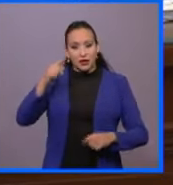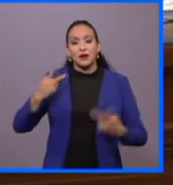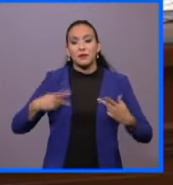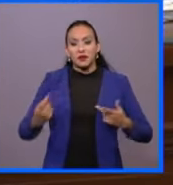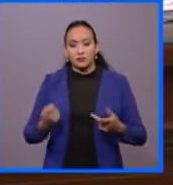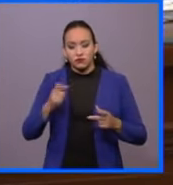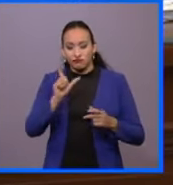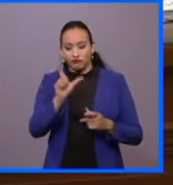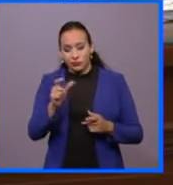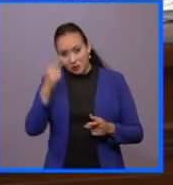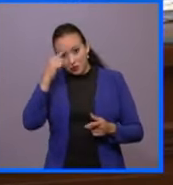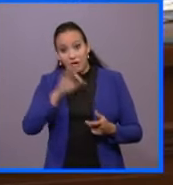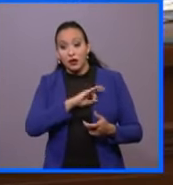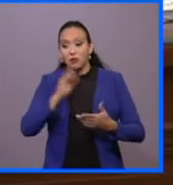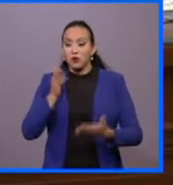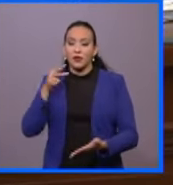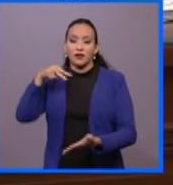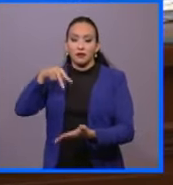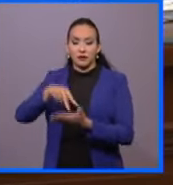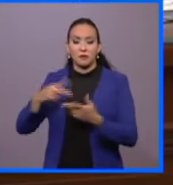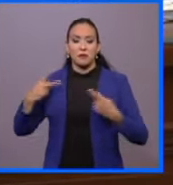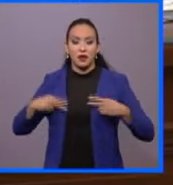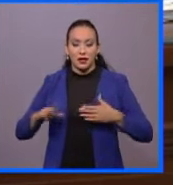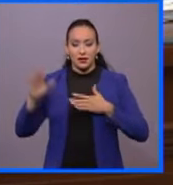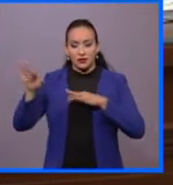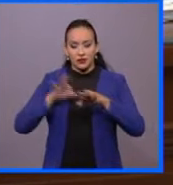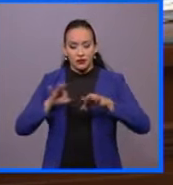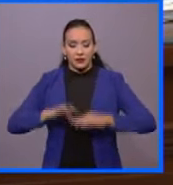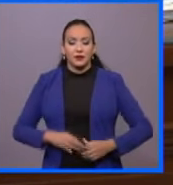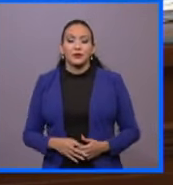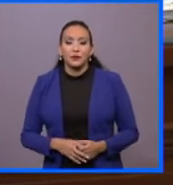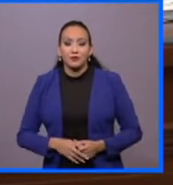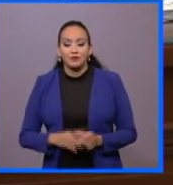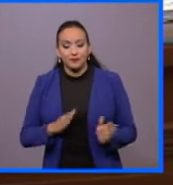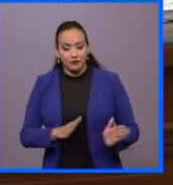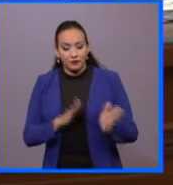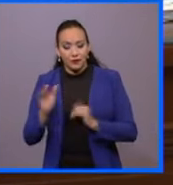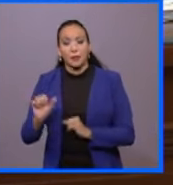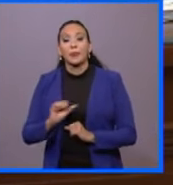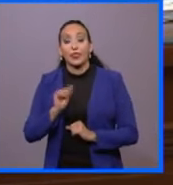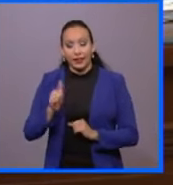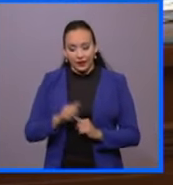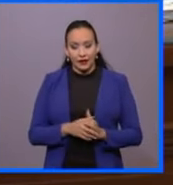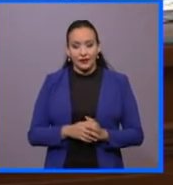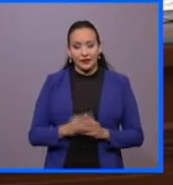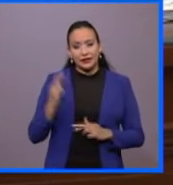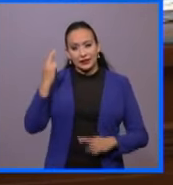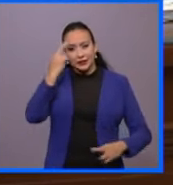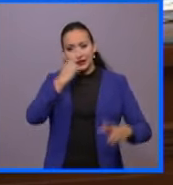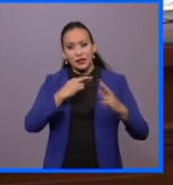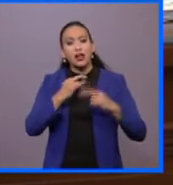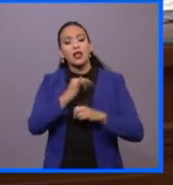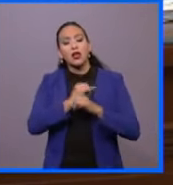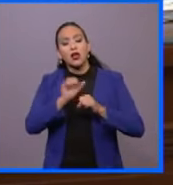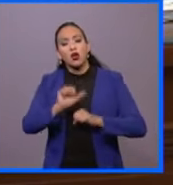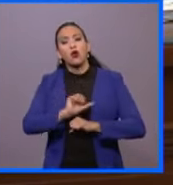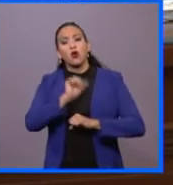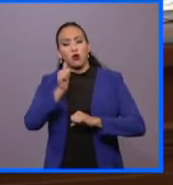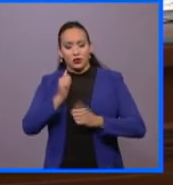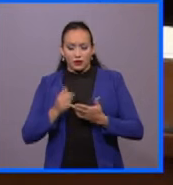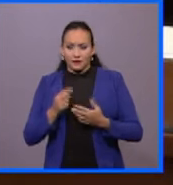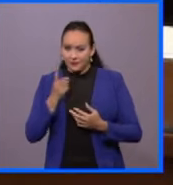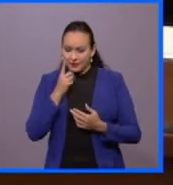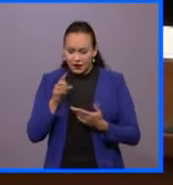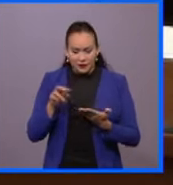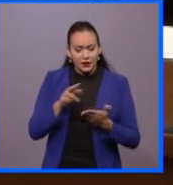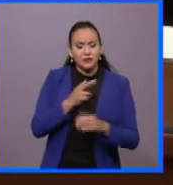como condiciones para la toma de protesta de personas legisladoras. En otro asunto, el Pleno inició el estudio de otra acción. Validó que